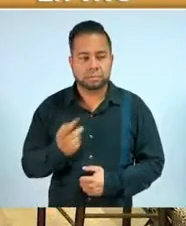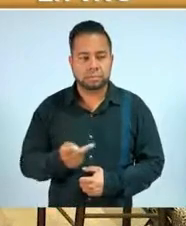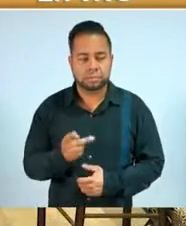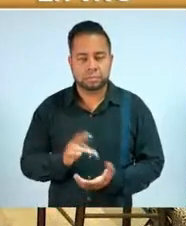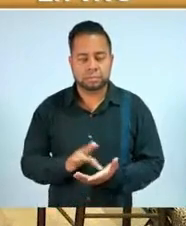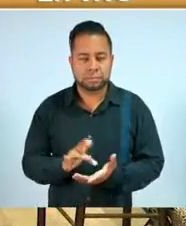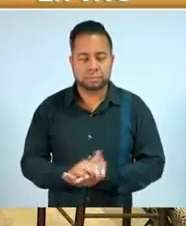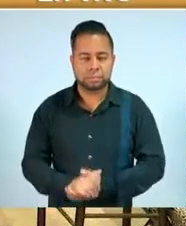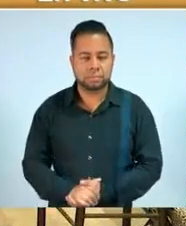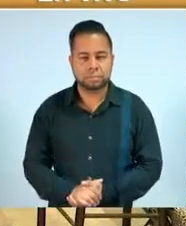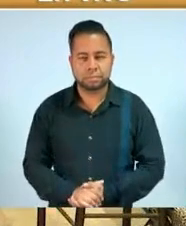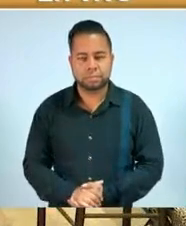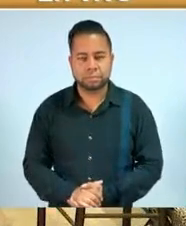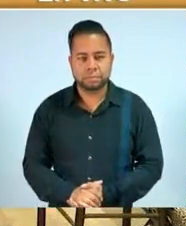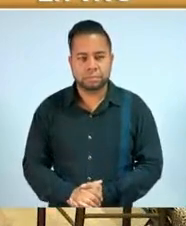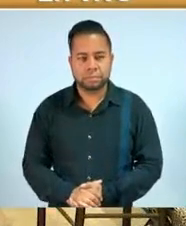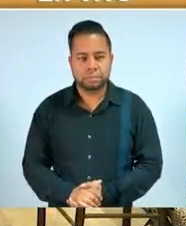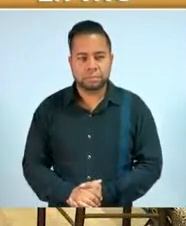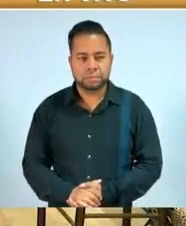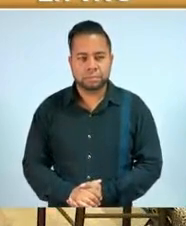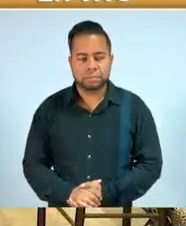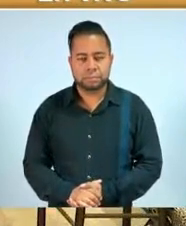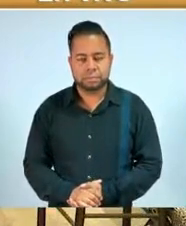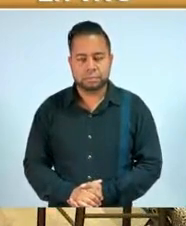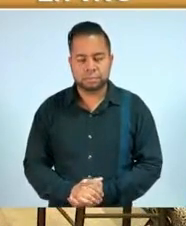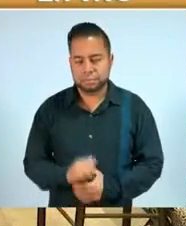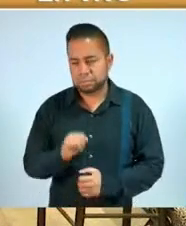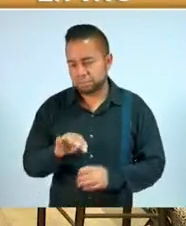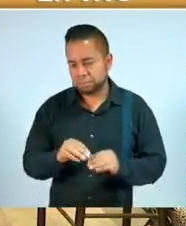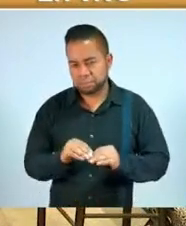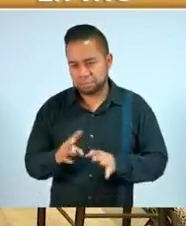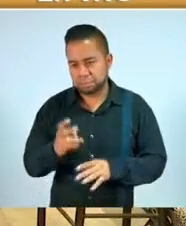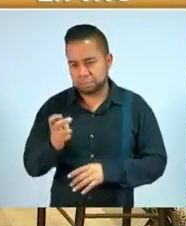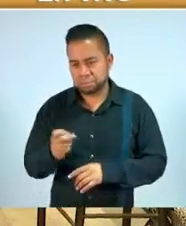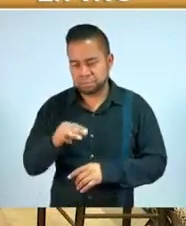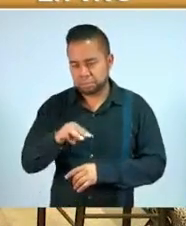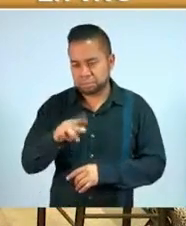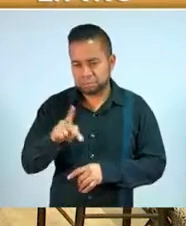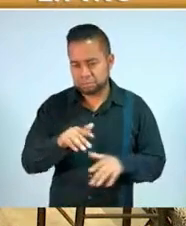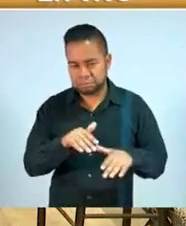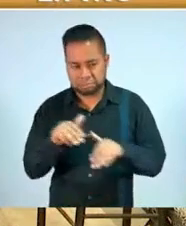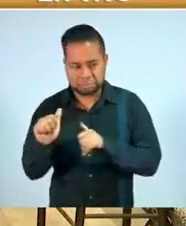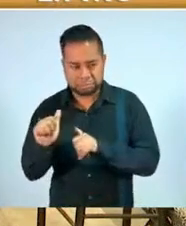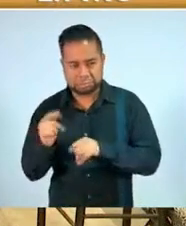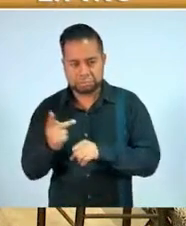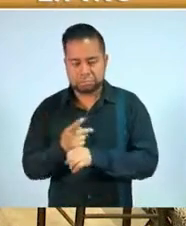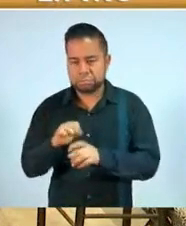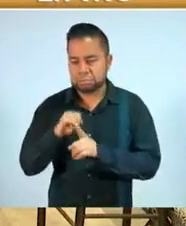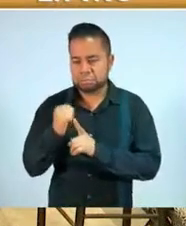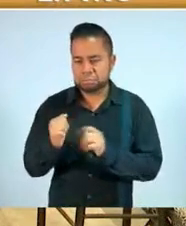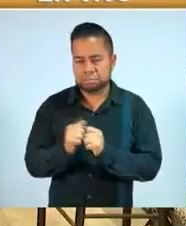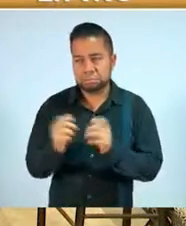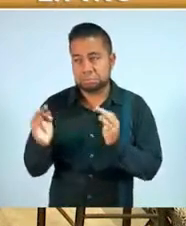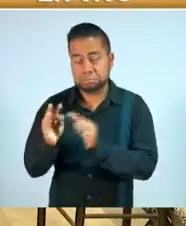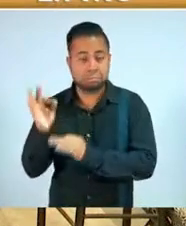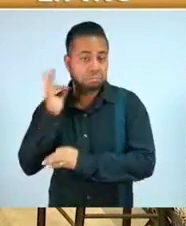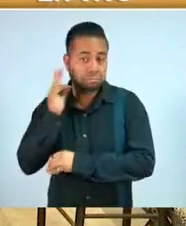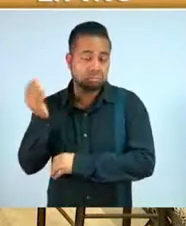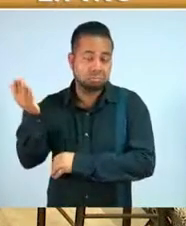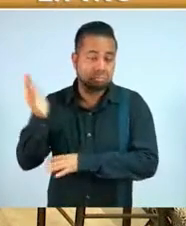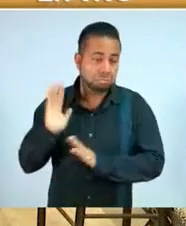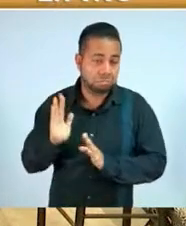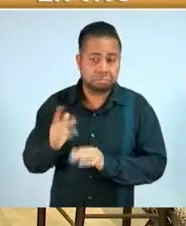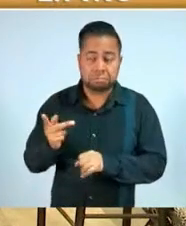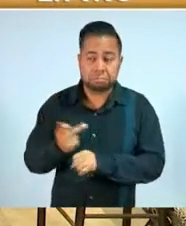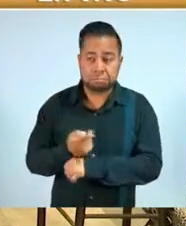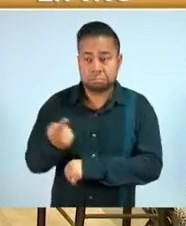Gracias. No, sí, definitivamente sí, eso de que salga el Ministerio Público, sí es una situación de seguir con la Fiscalía y revisar bien